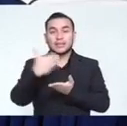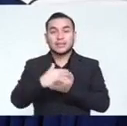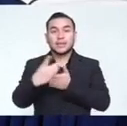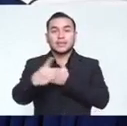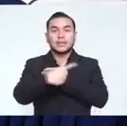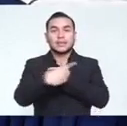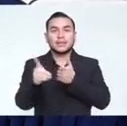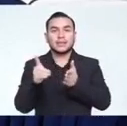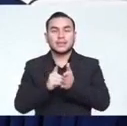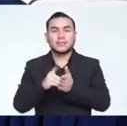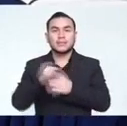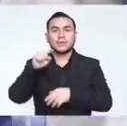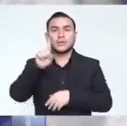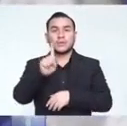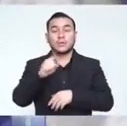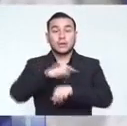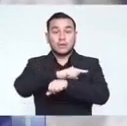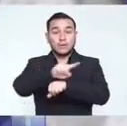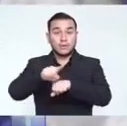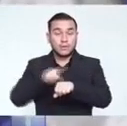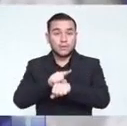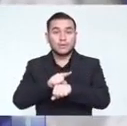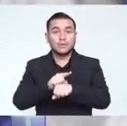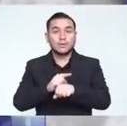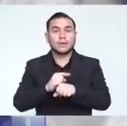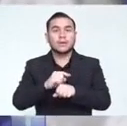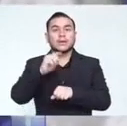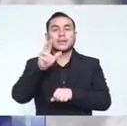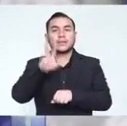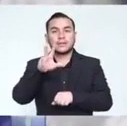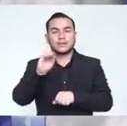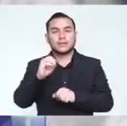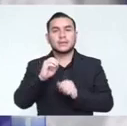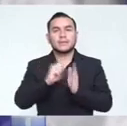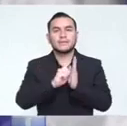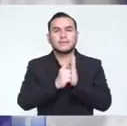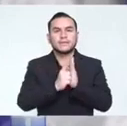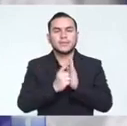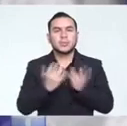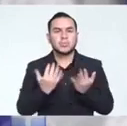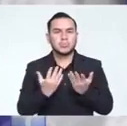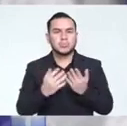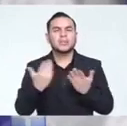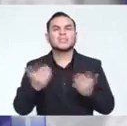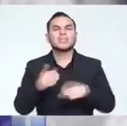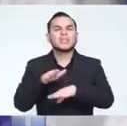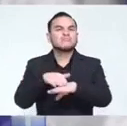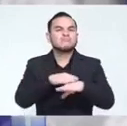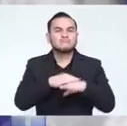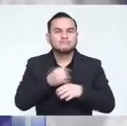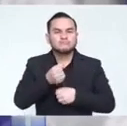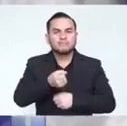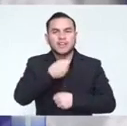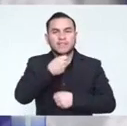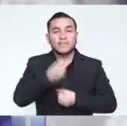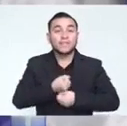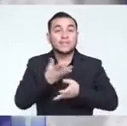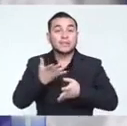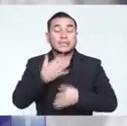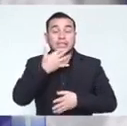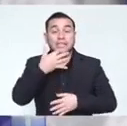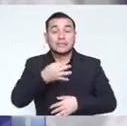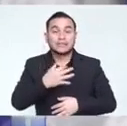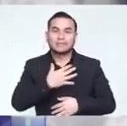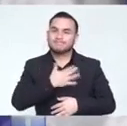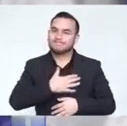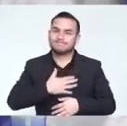y media decidimos pues venir y dar estas declaraciones. La verdad es que lamentamos mucho